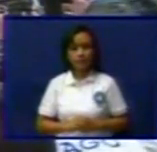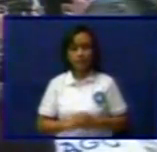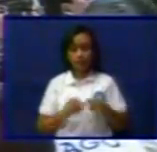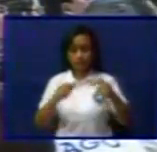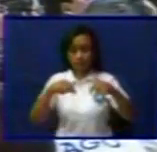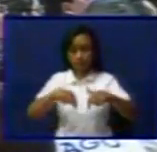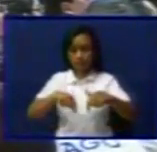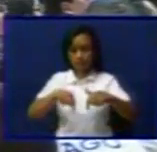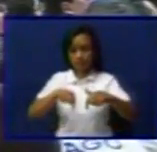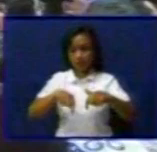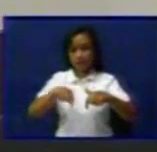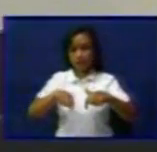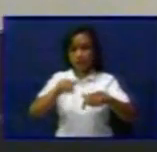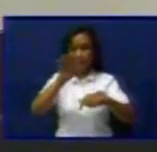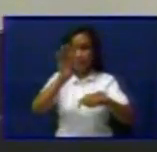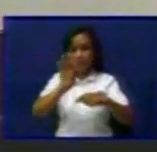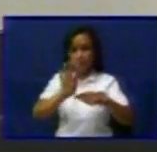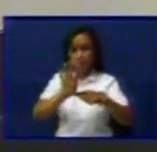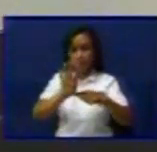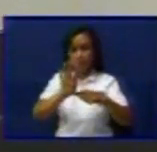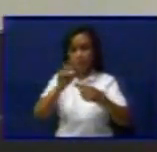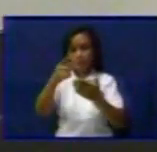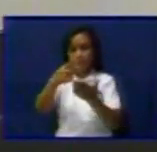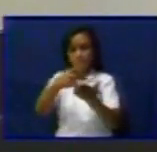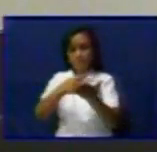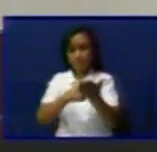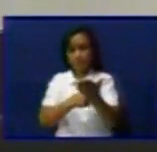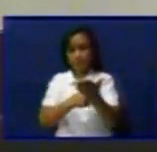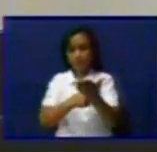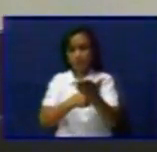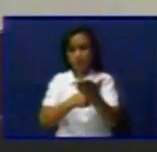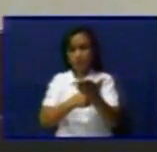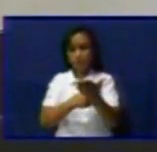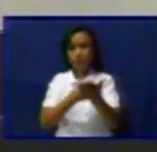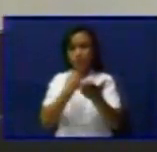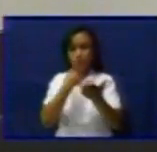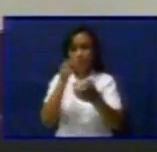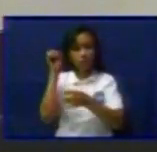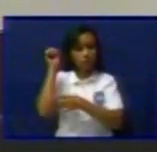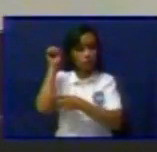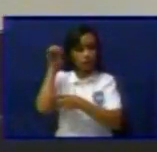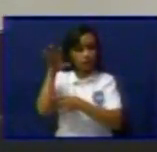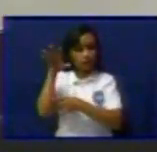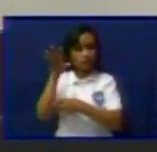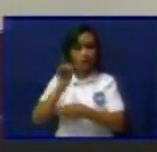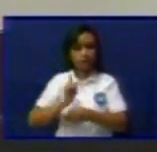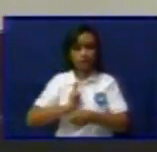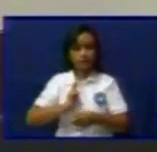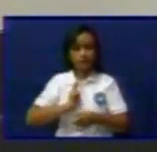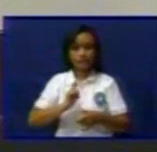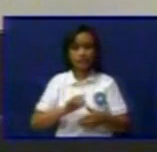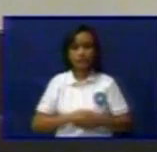Aquí están el cuarto subproyecto, los complejos turísticos.